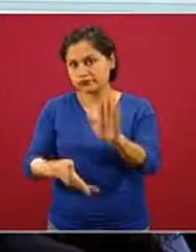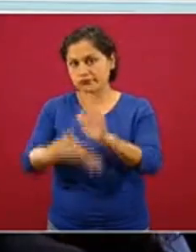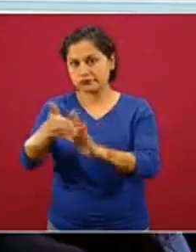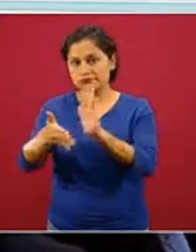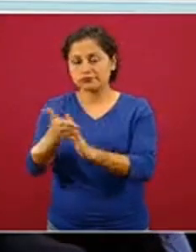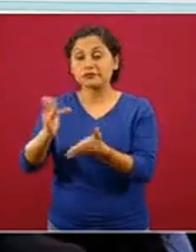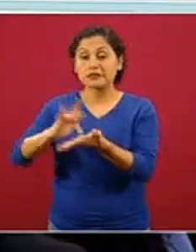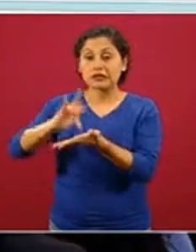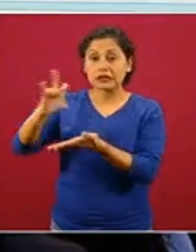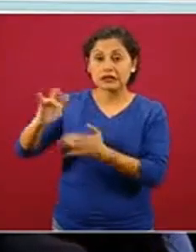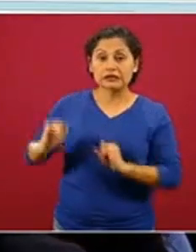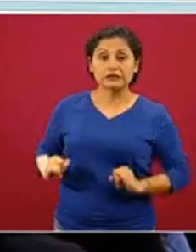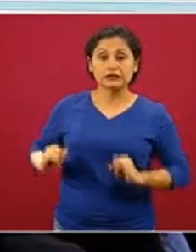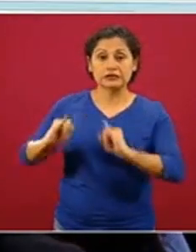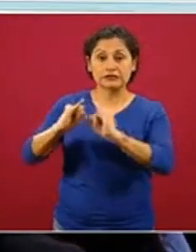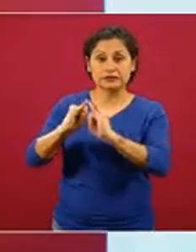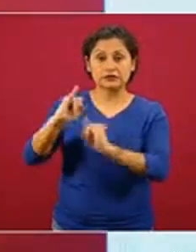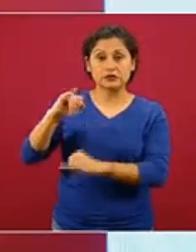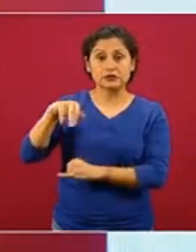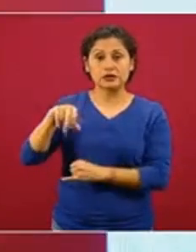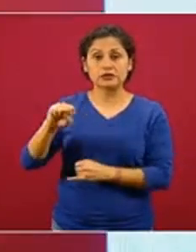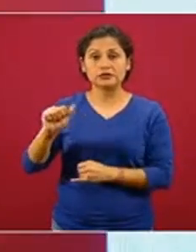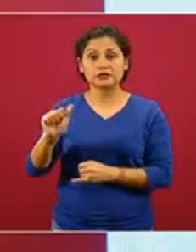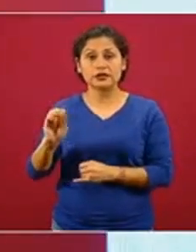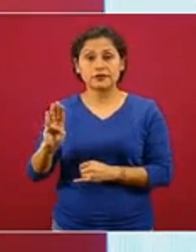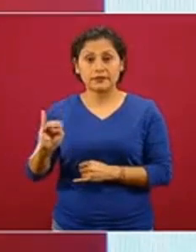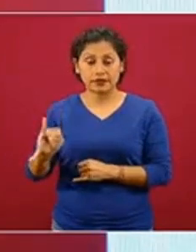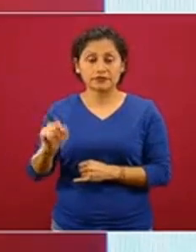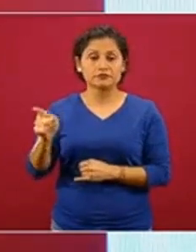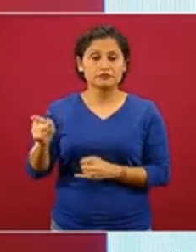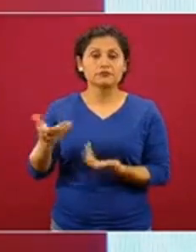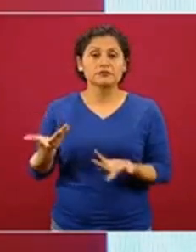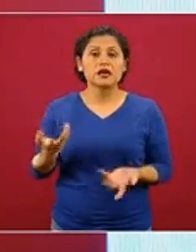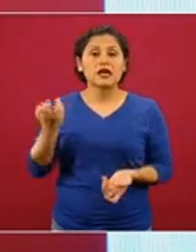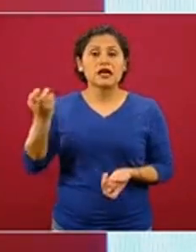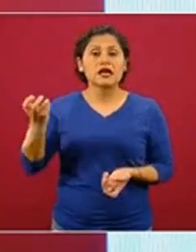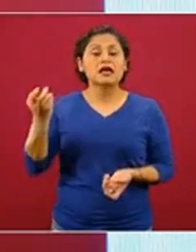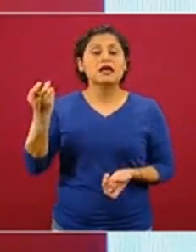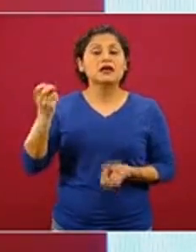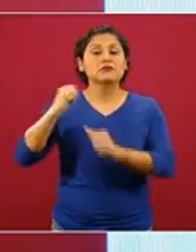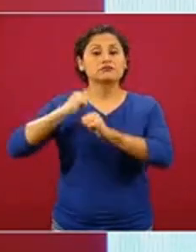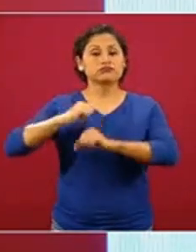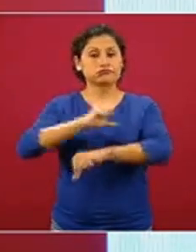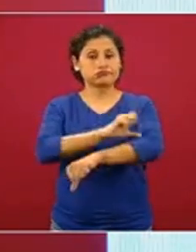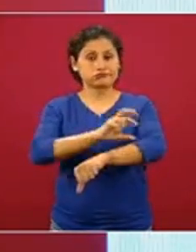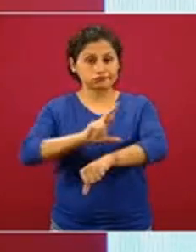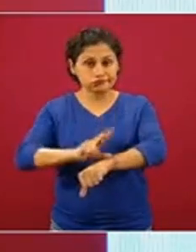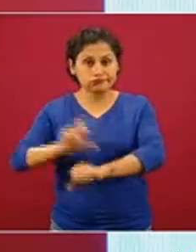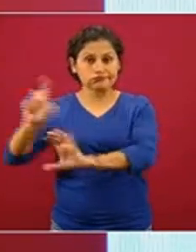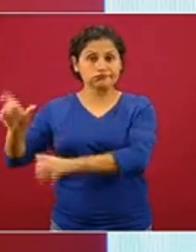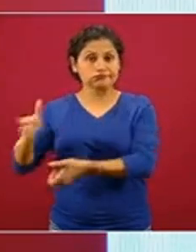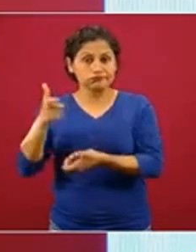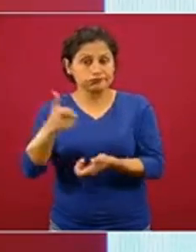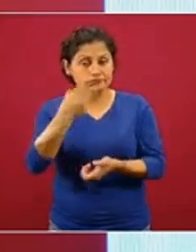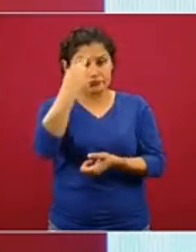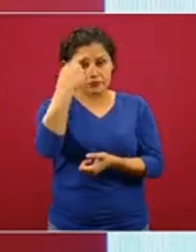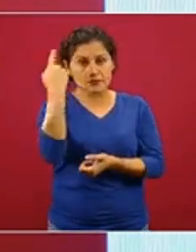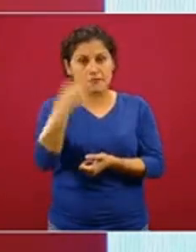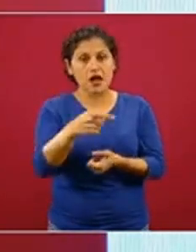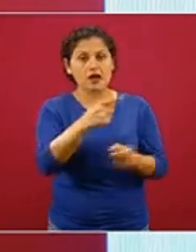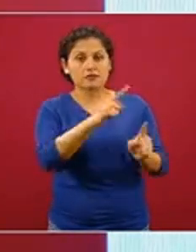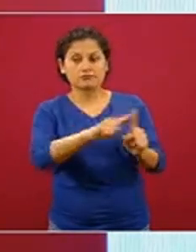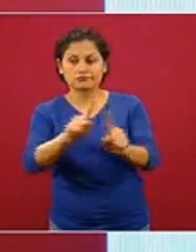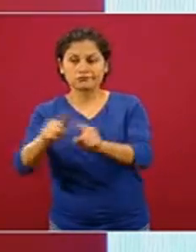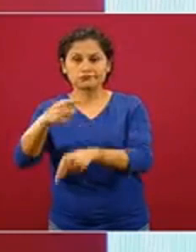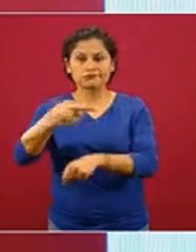Instituto de Salud para el Bienestar, el INSABI, que coordinó y financió todos estos procesos